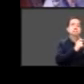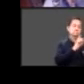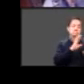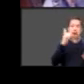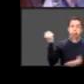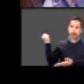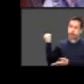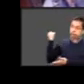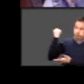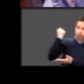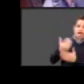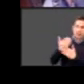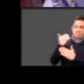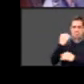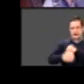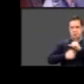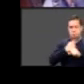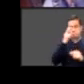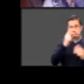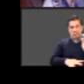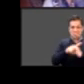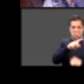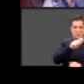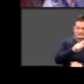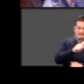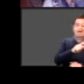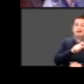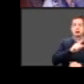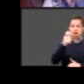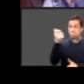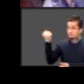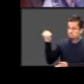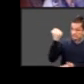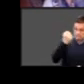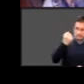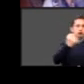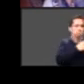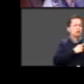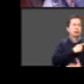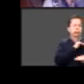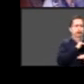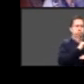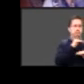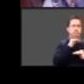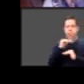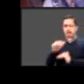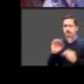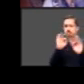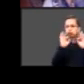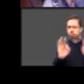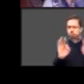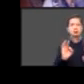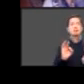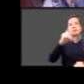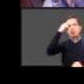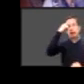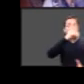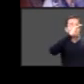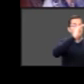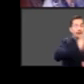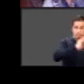asignado en 2020 para el 2021 y que no sufran ningún recorte y no solamente eso